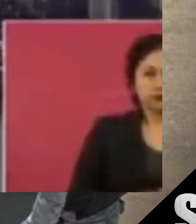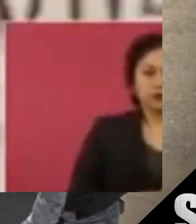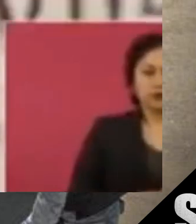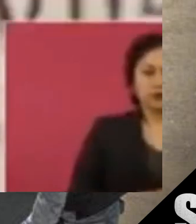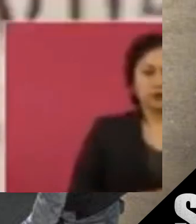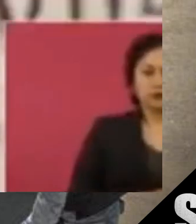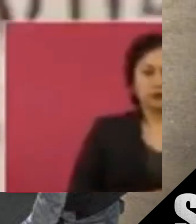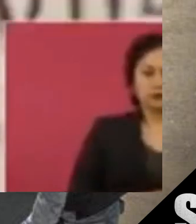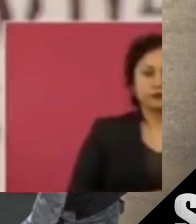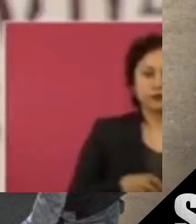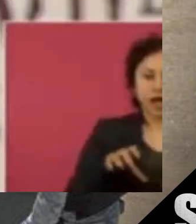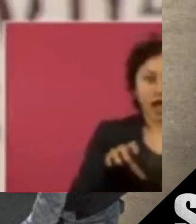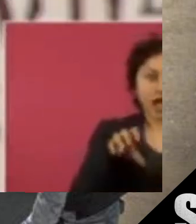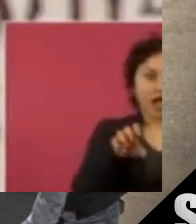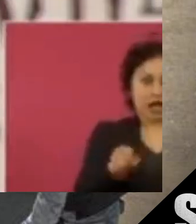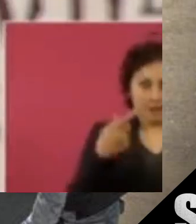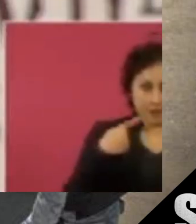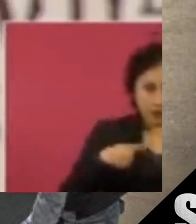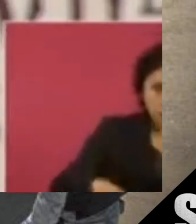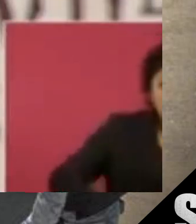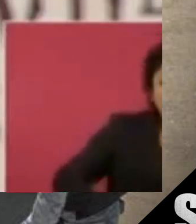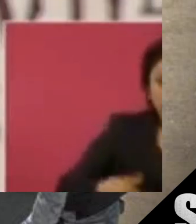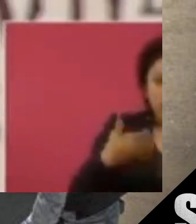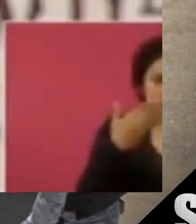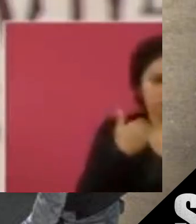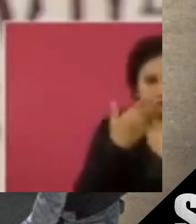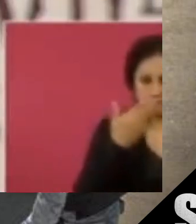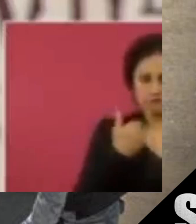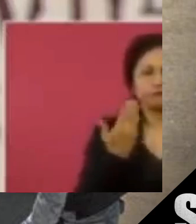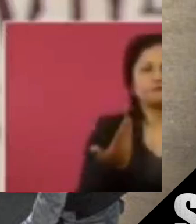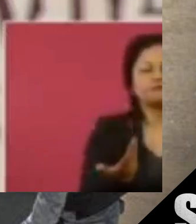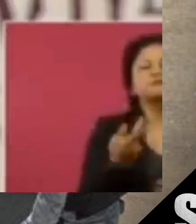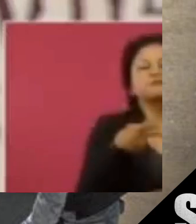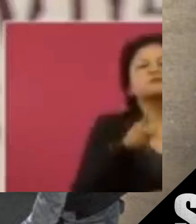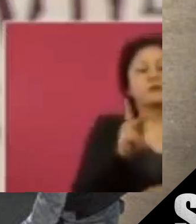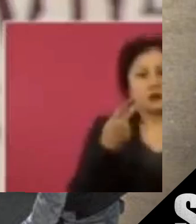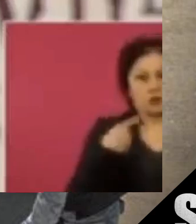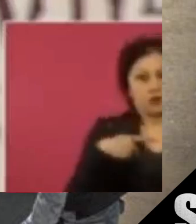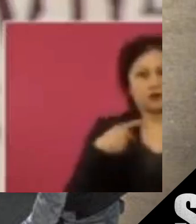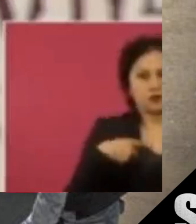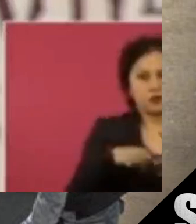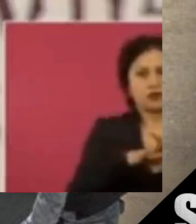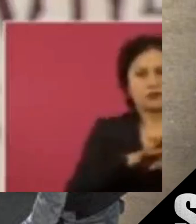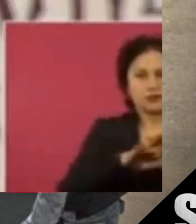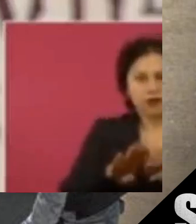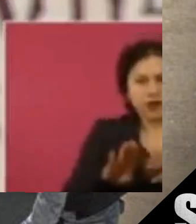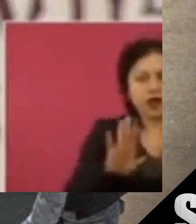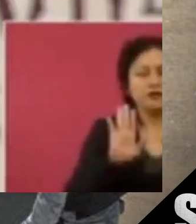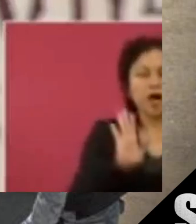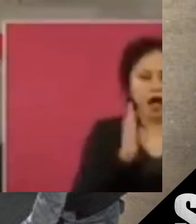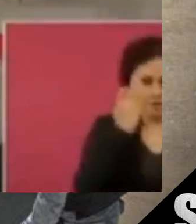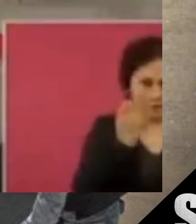No tenemos detenidos. Pero sigue. Los migrantes, obviamente, nos darán algunos datos